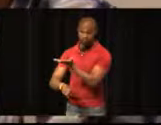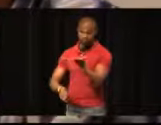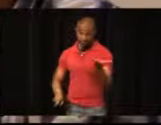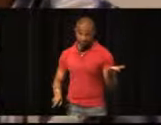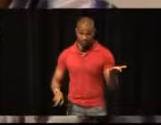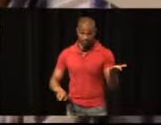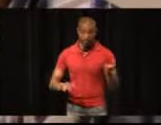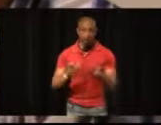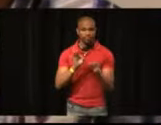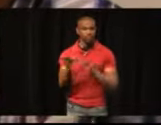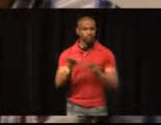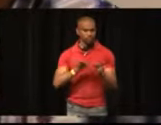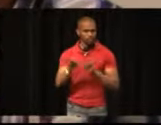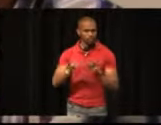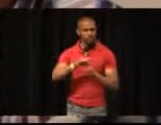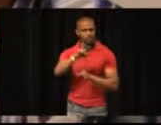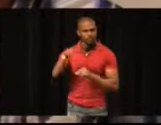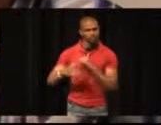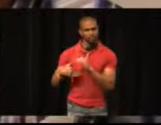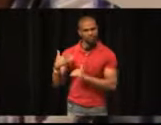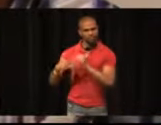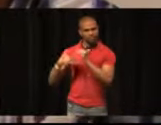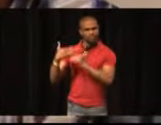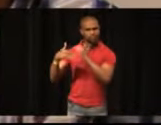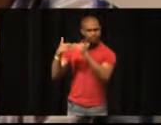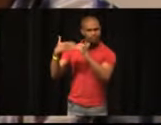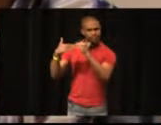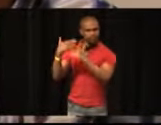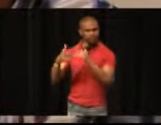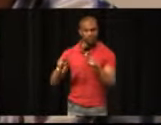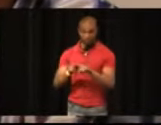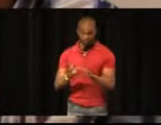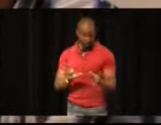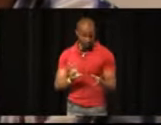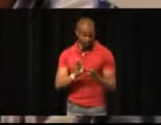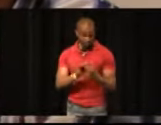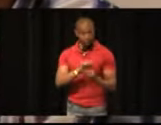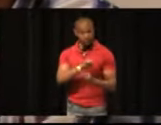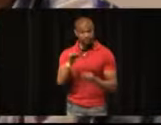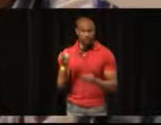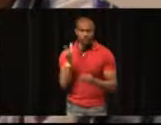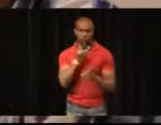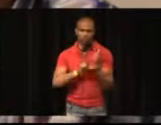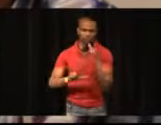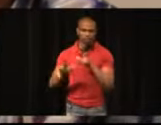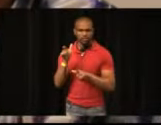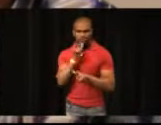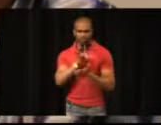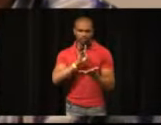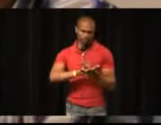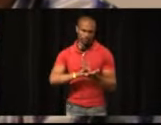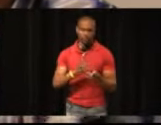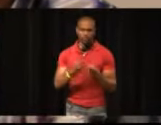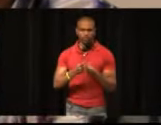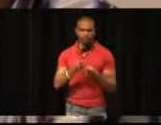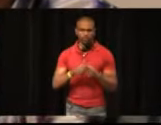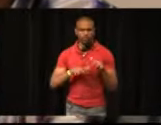forma, sobre los proyectos que ustedes desarrollan y que los resultados que ustedes están conquistando,